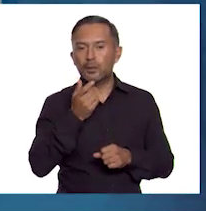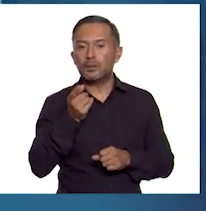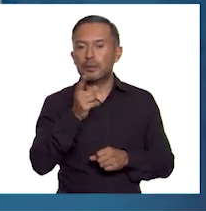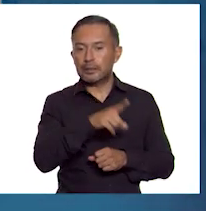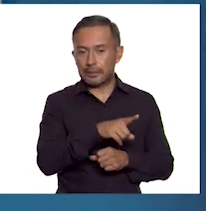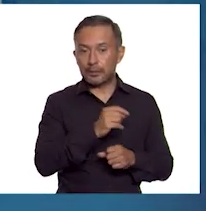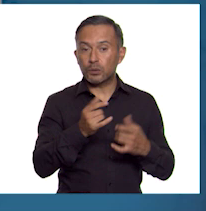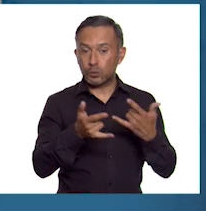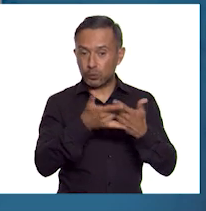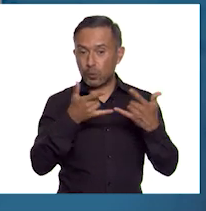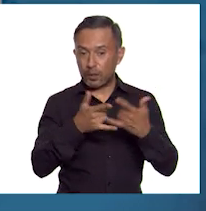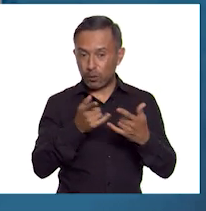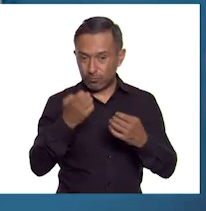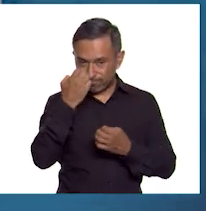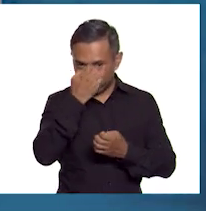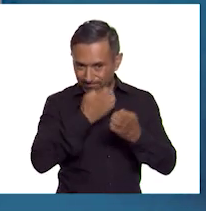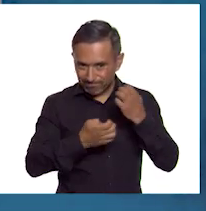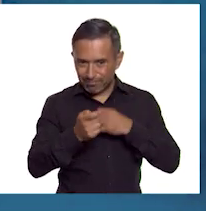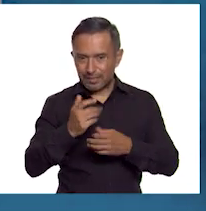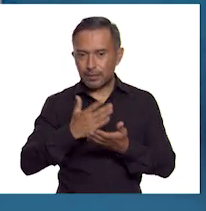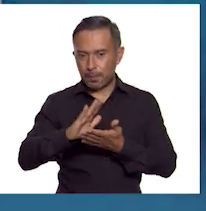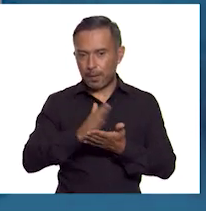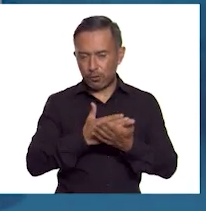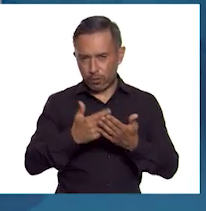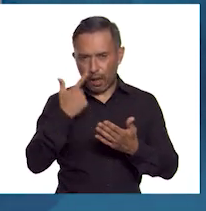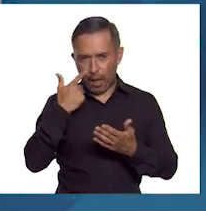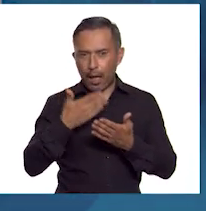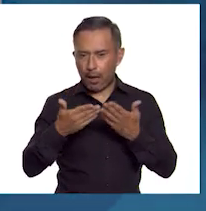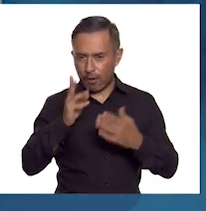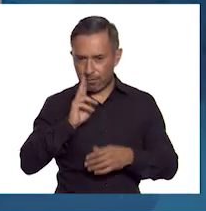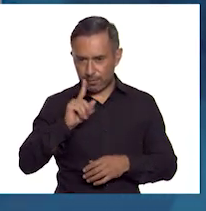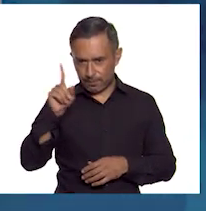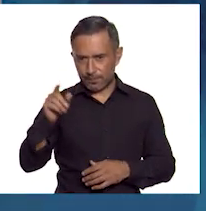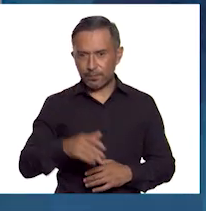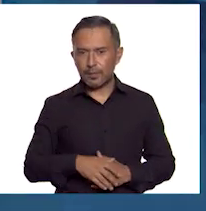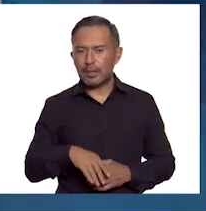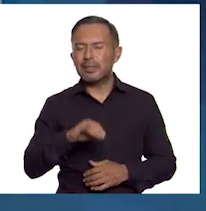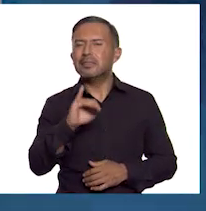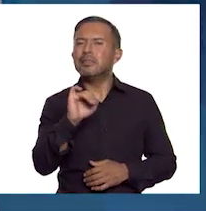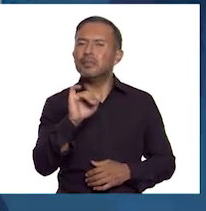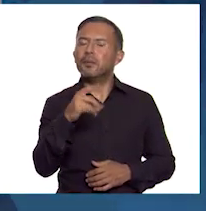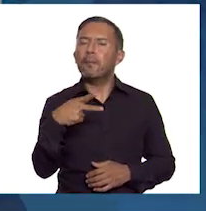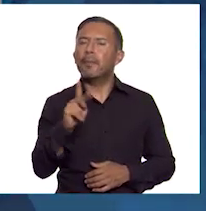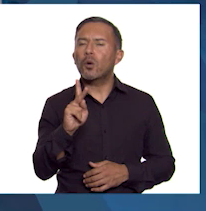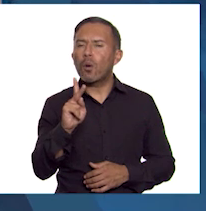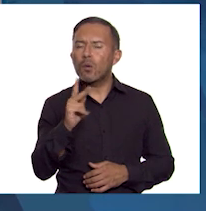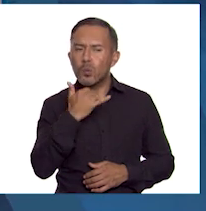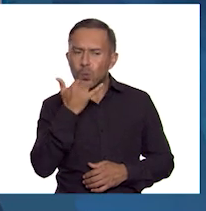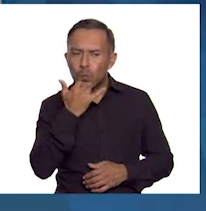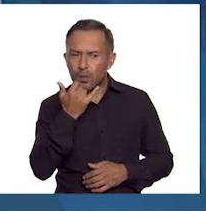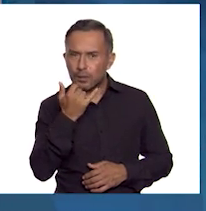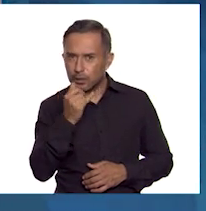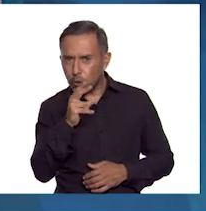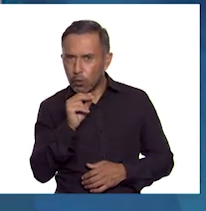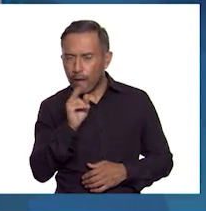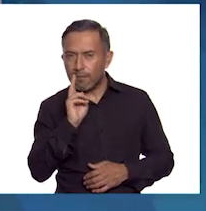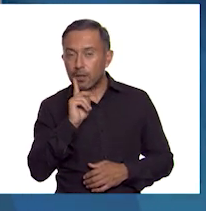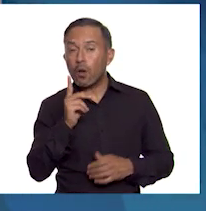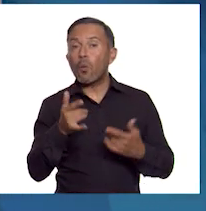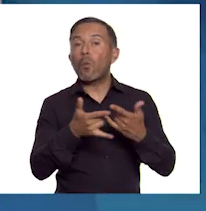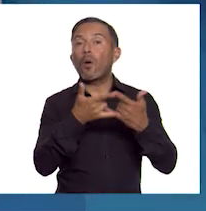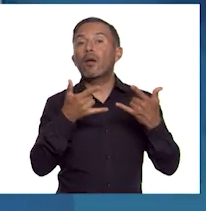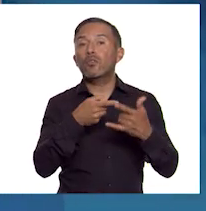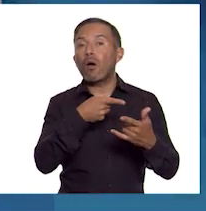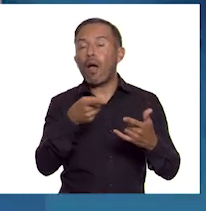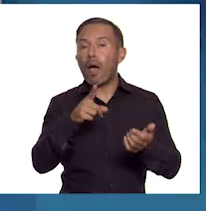analizar estos cuentos por separado. Vamos a verlo. Sí, pero podemos corroborar que estos cuentos tienen